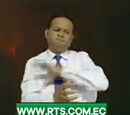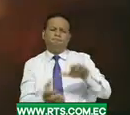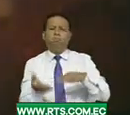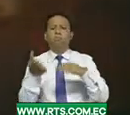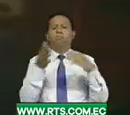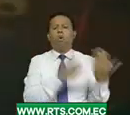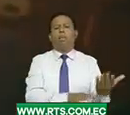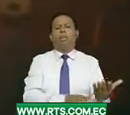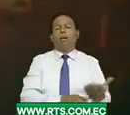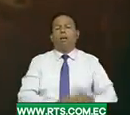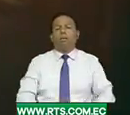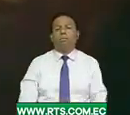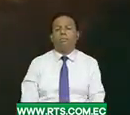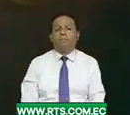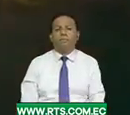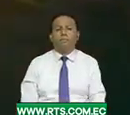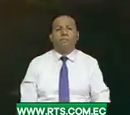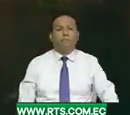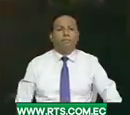Informó Iván Casamen.